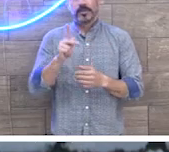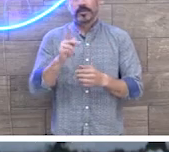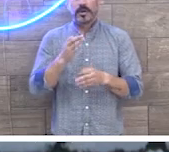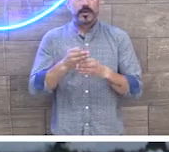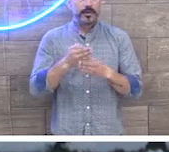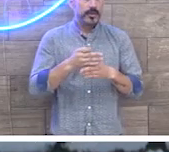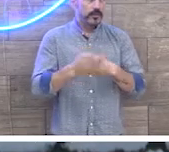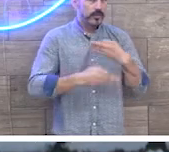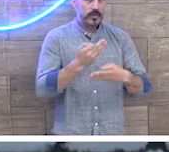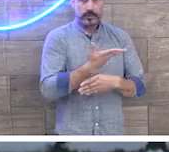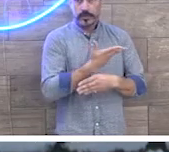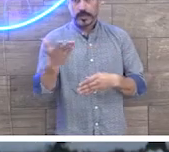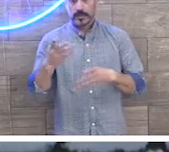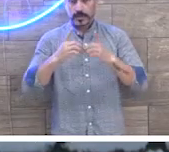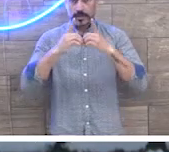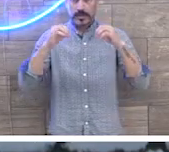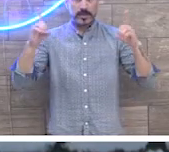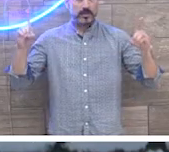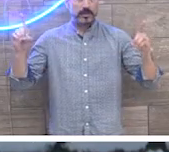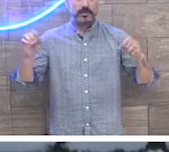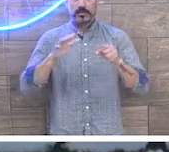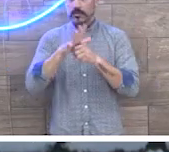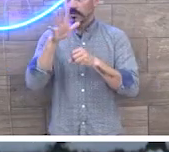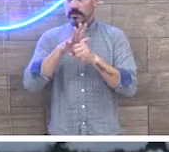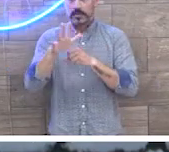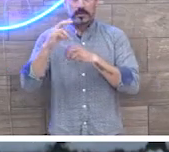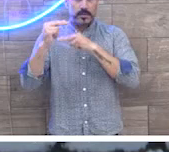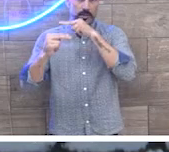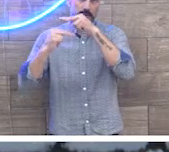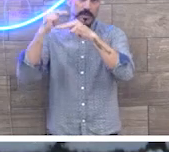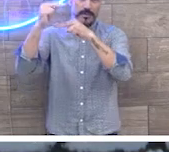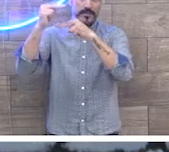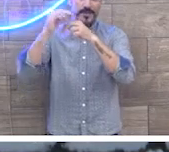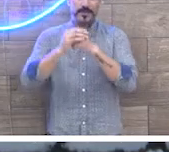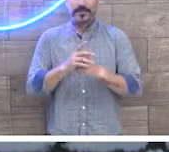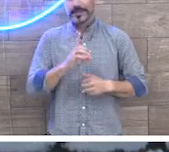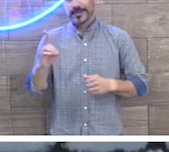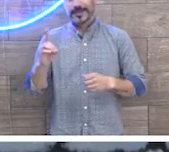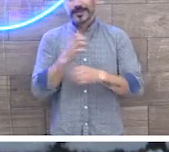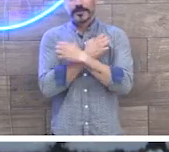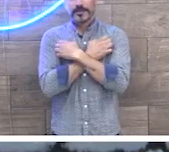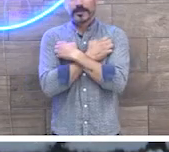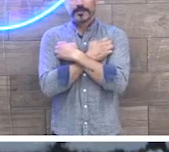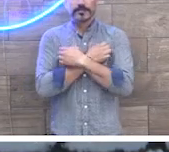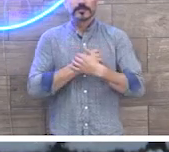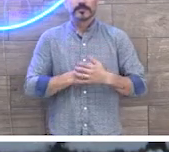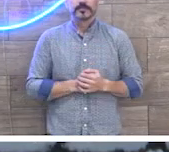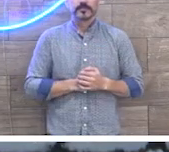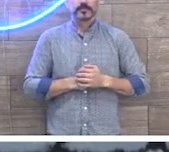¿no? Para que lleguemos y desarrollemos cualquier nivel educativo y de acuerdo a nuestros intereses y